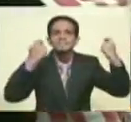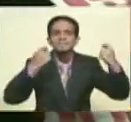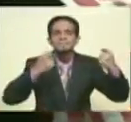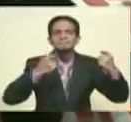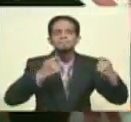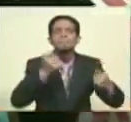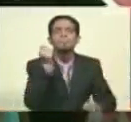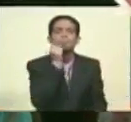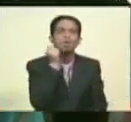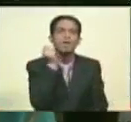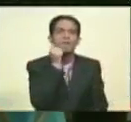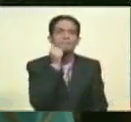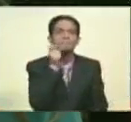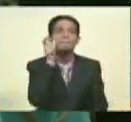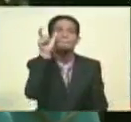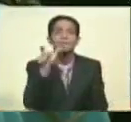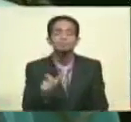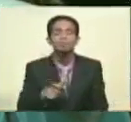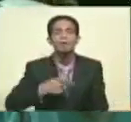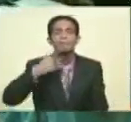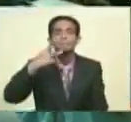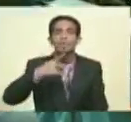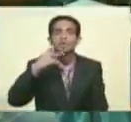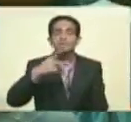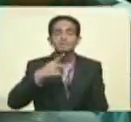Politiqueros que se han prestado